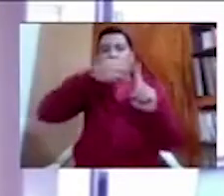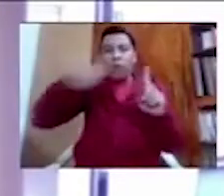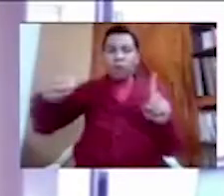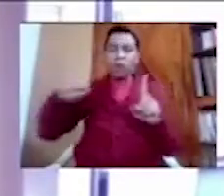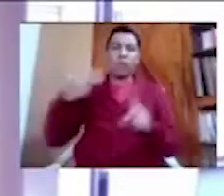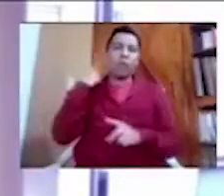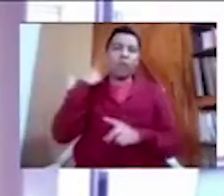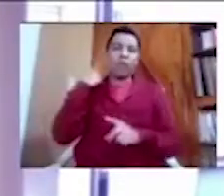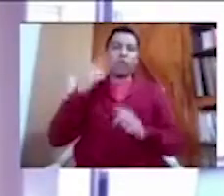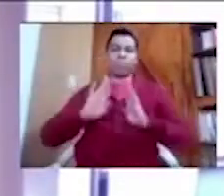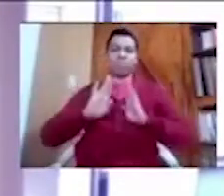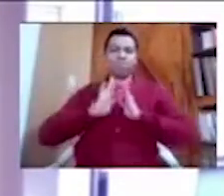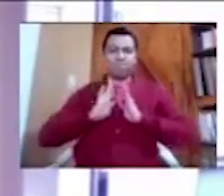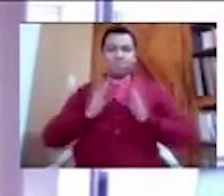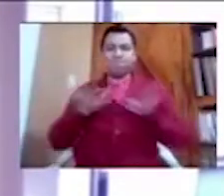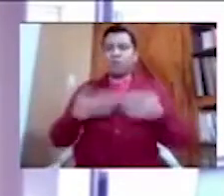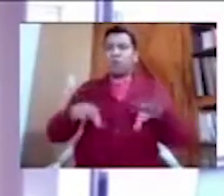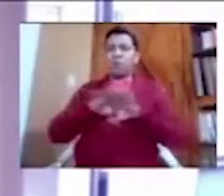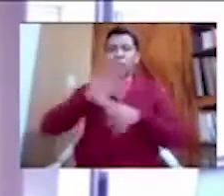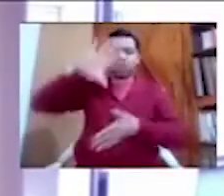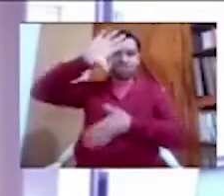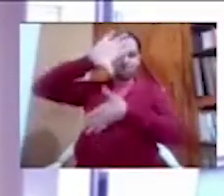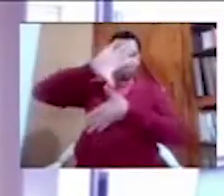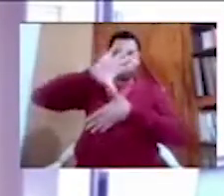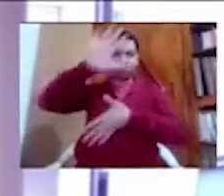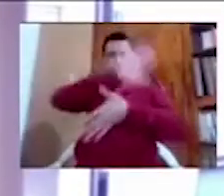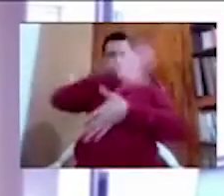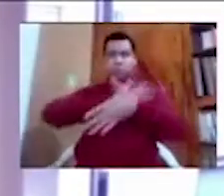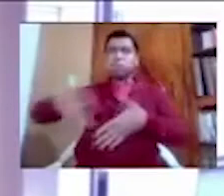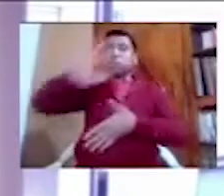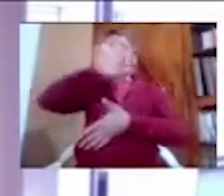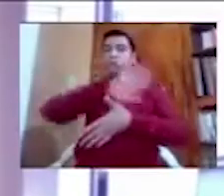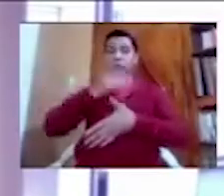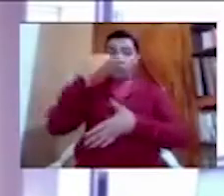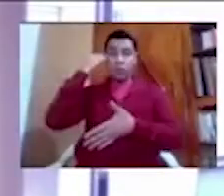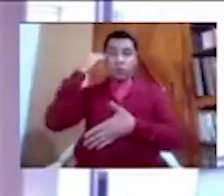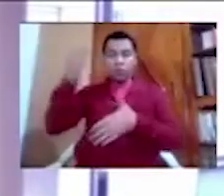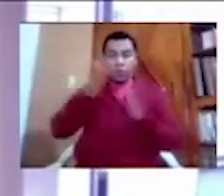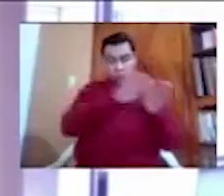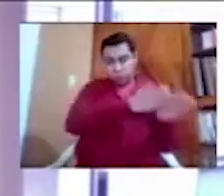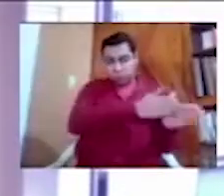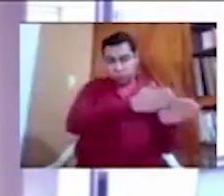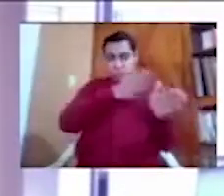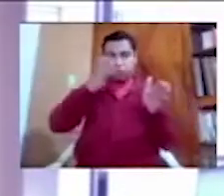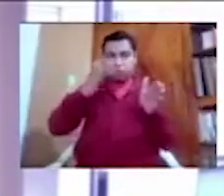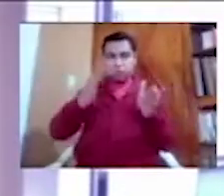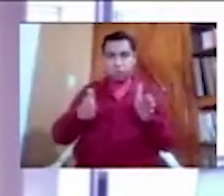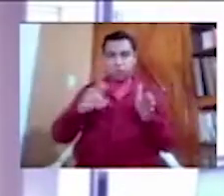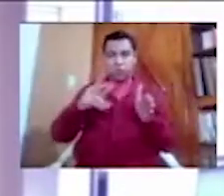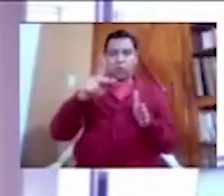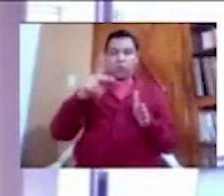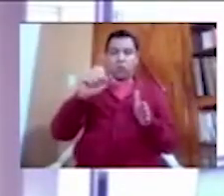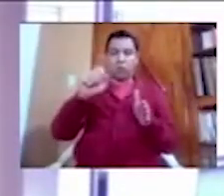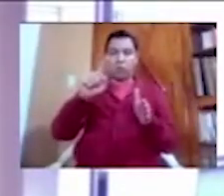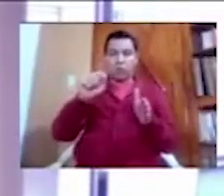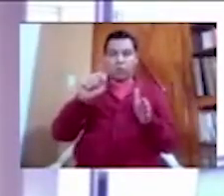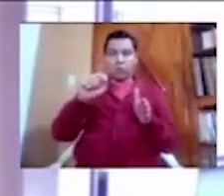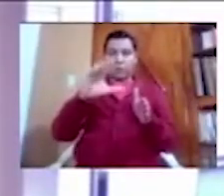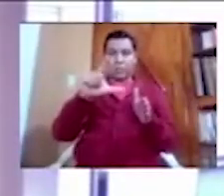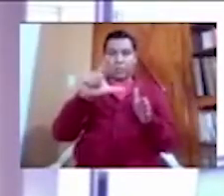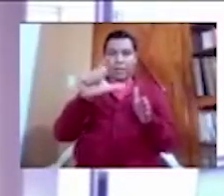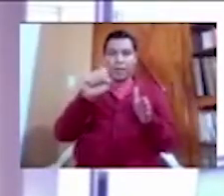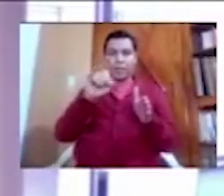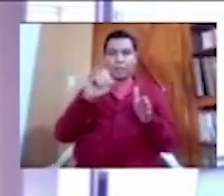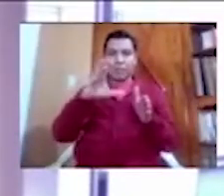que predominaba en Mesoamérica en el periodo posclásico tardío, de los aliados que ellos tuvieron, pero al mismo tiempo, como